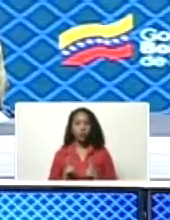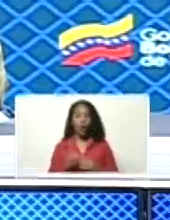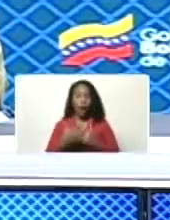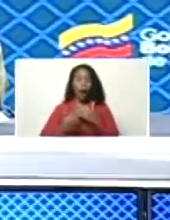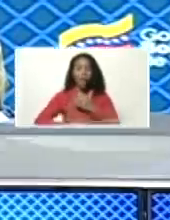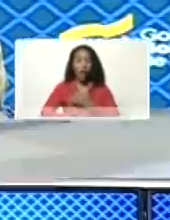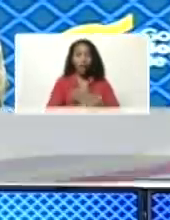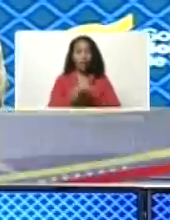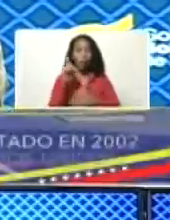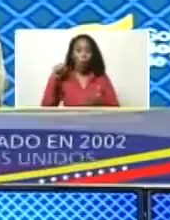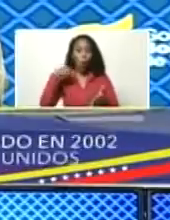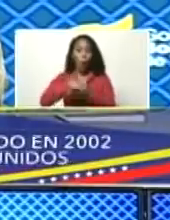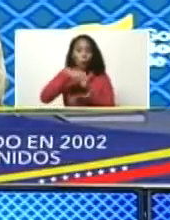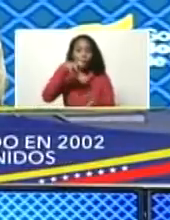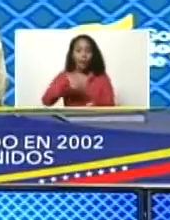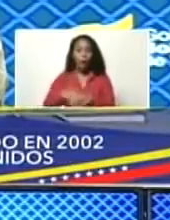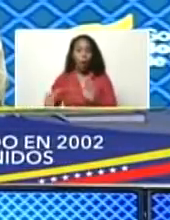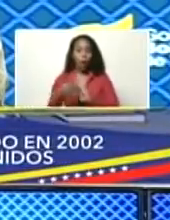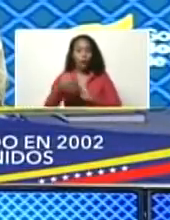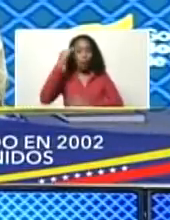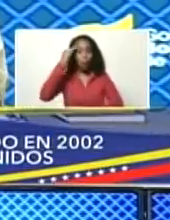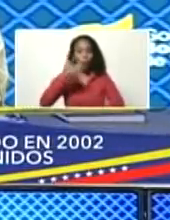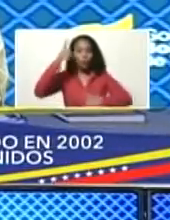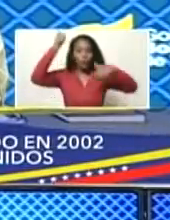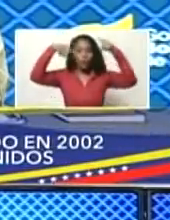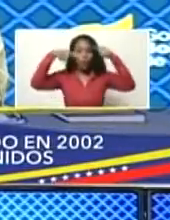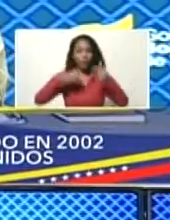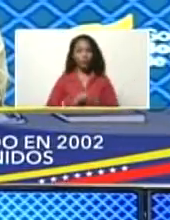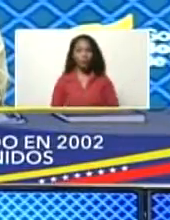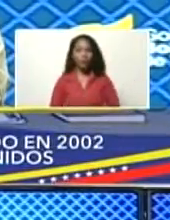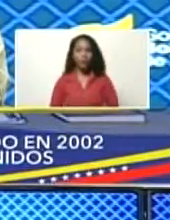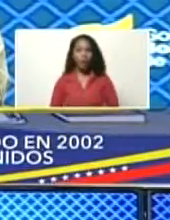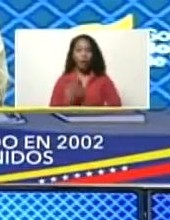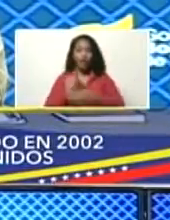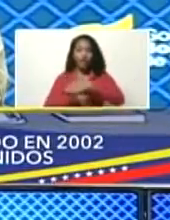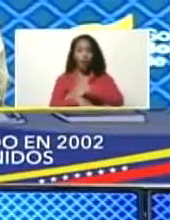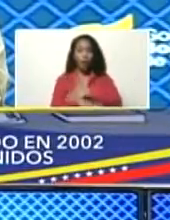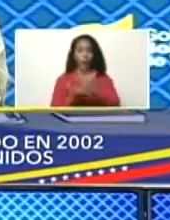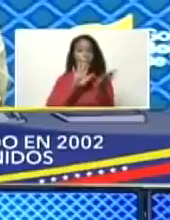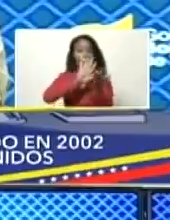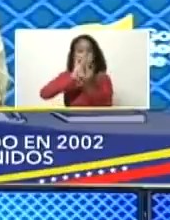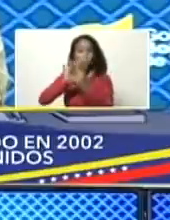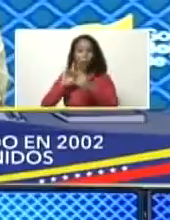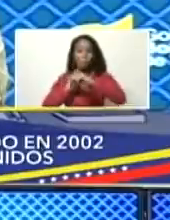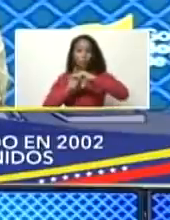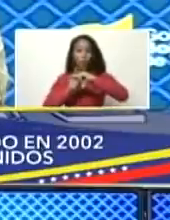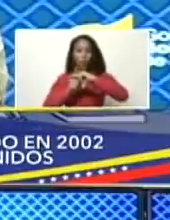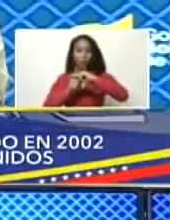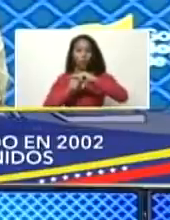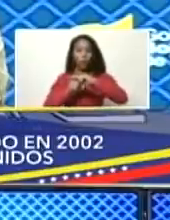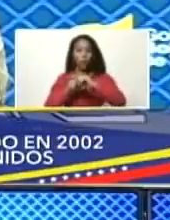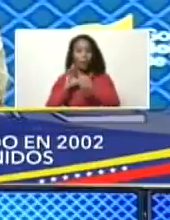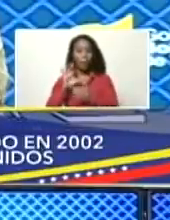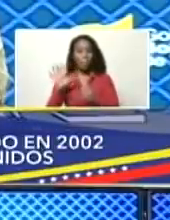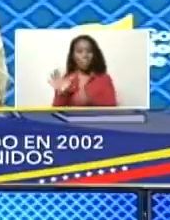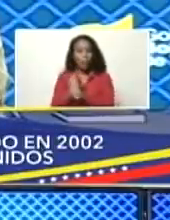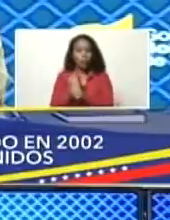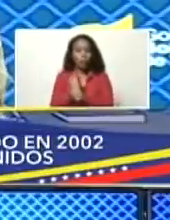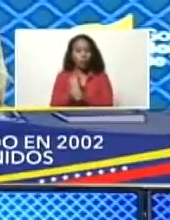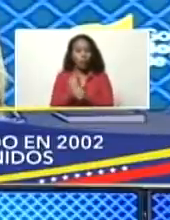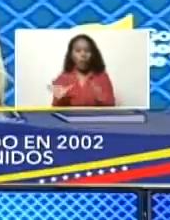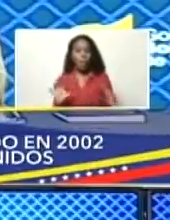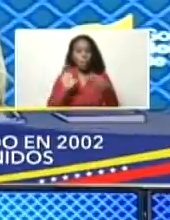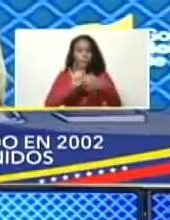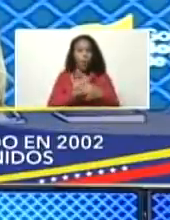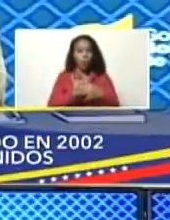avanzar hacia un golpe de Estado contra el comandante Chávez, fueron contactados, captados,